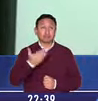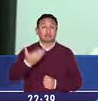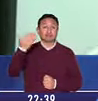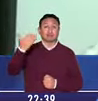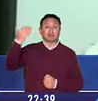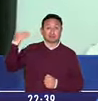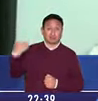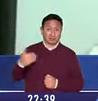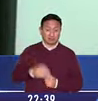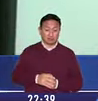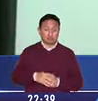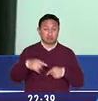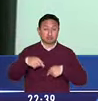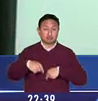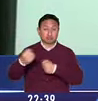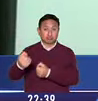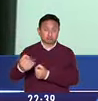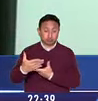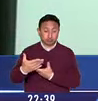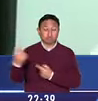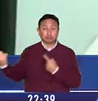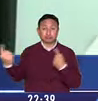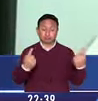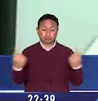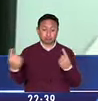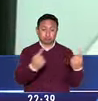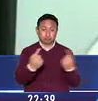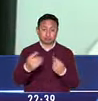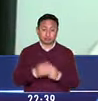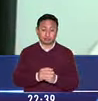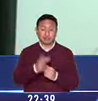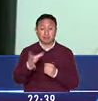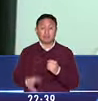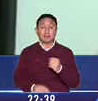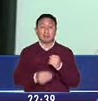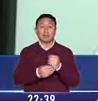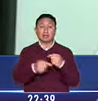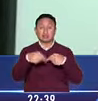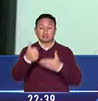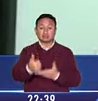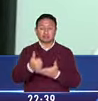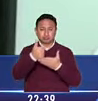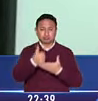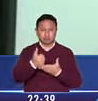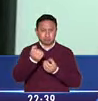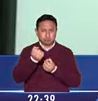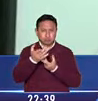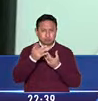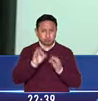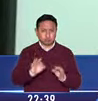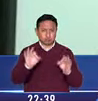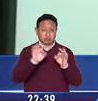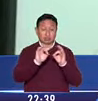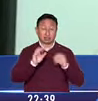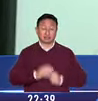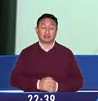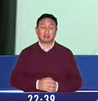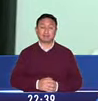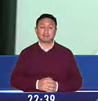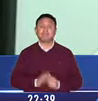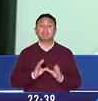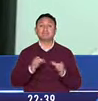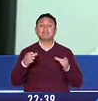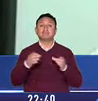días hemos recibido varias comparecencias adicionales que han aportado con información relevante al caso que la